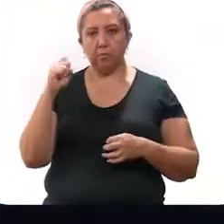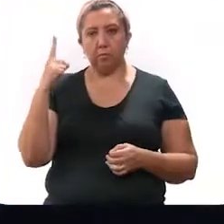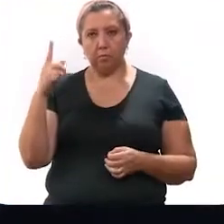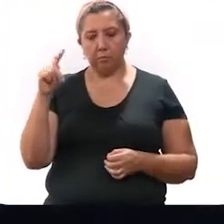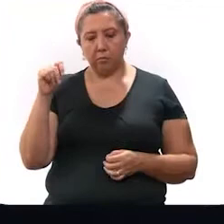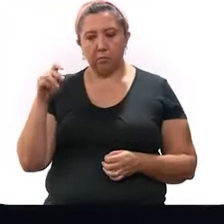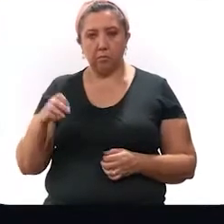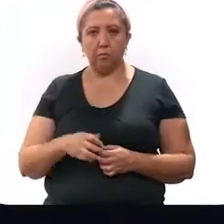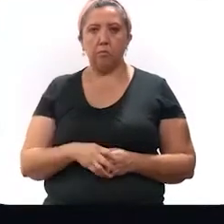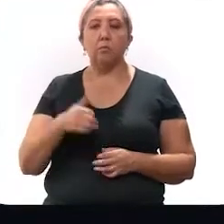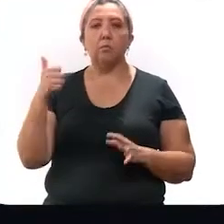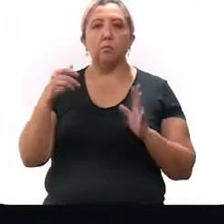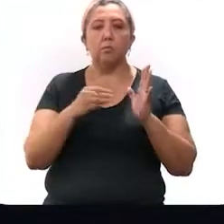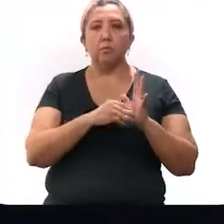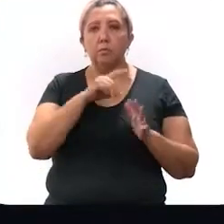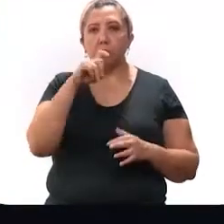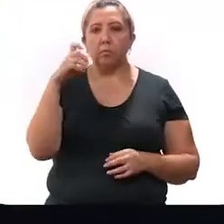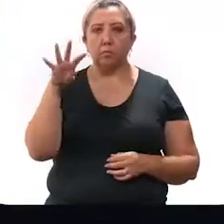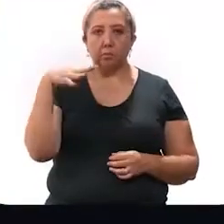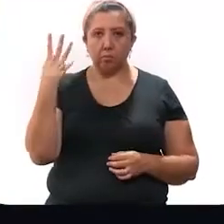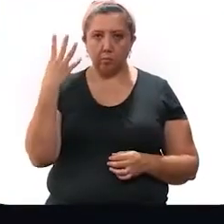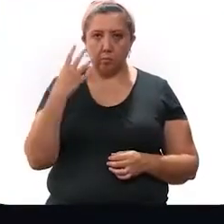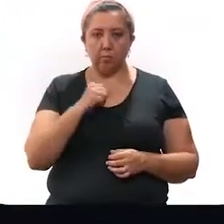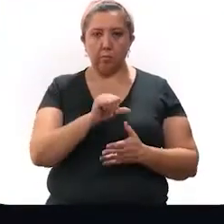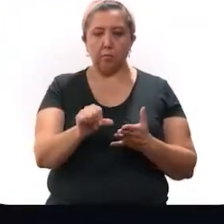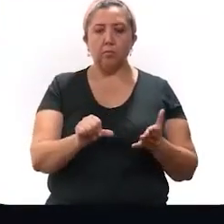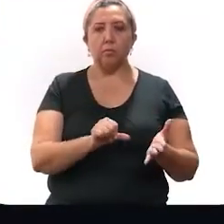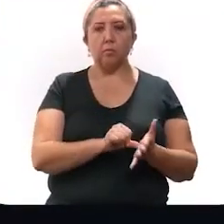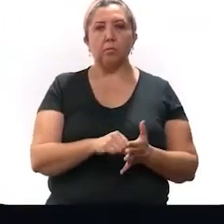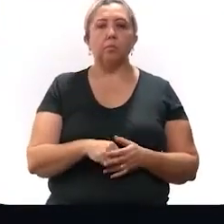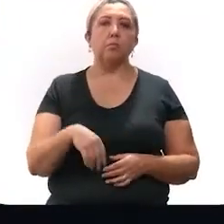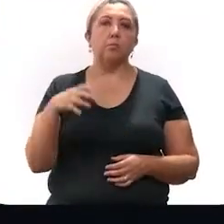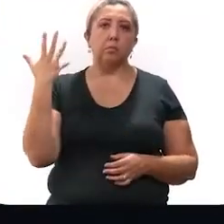zona oriente, 6.114 en la zona centro,